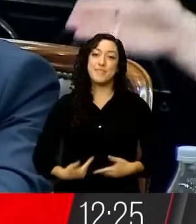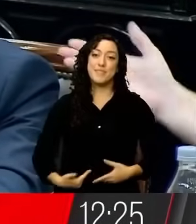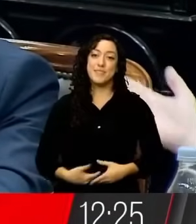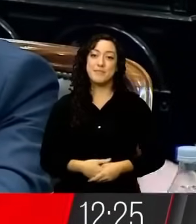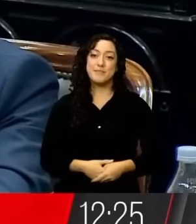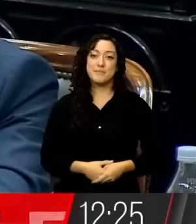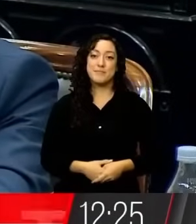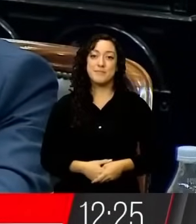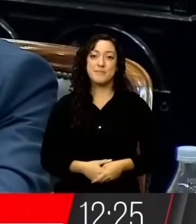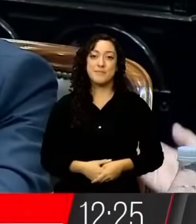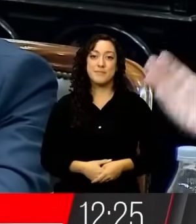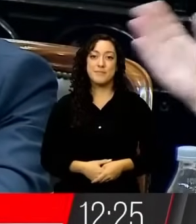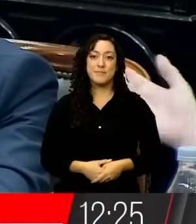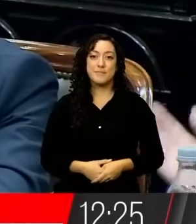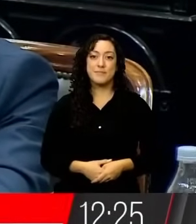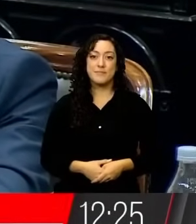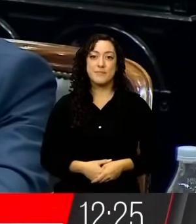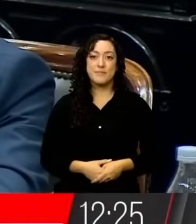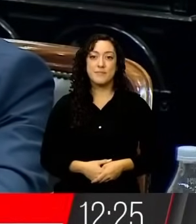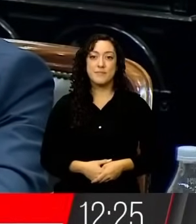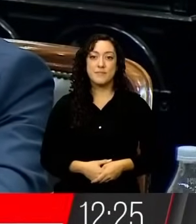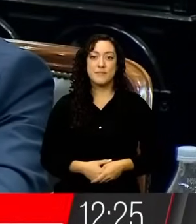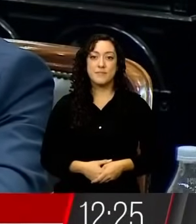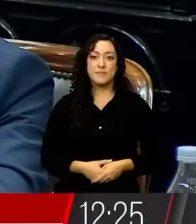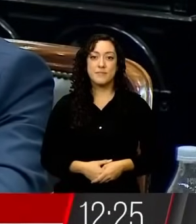presidente. Basta, está hablando él. Gracias.